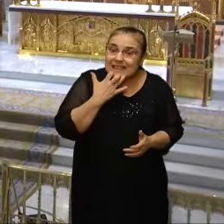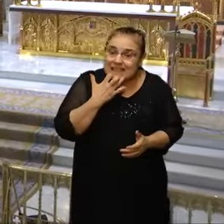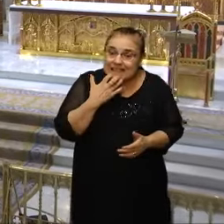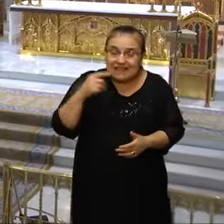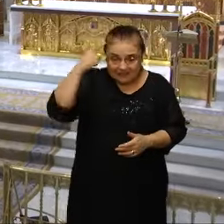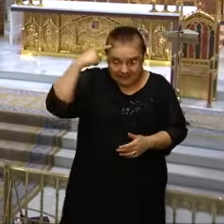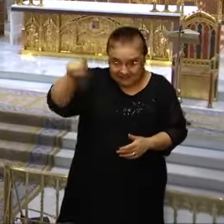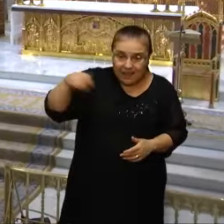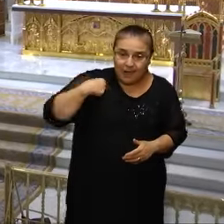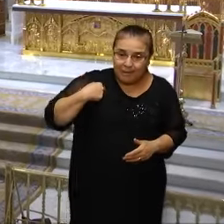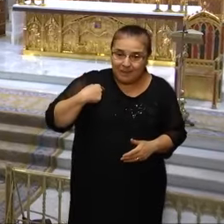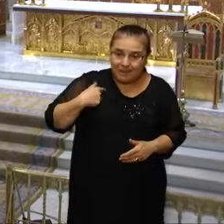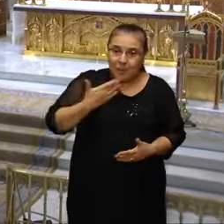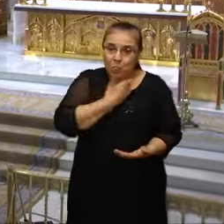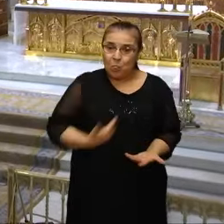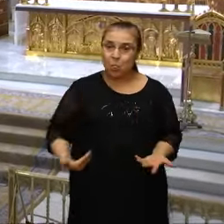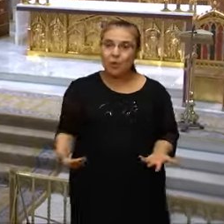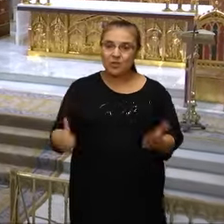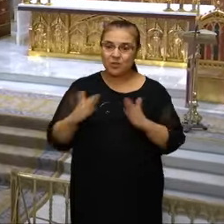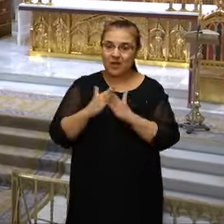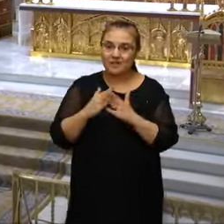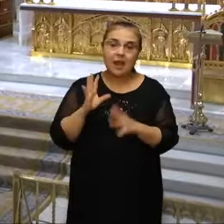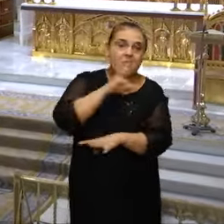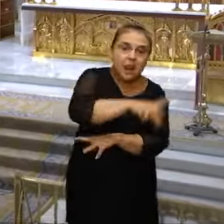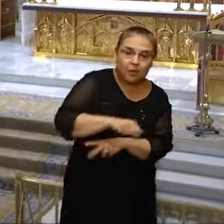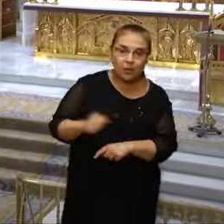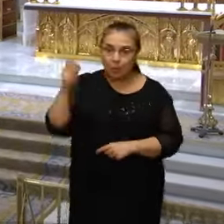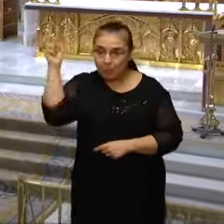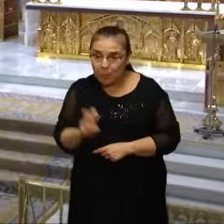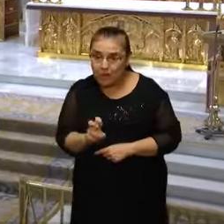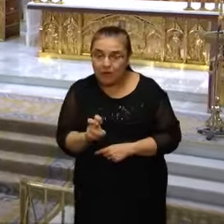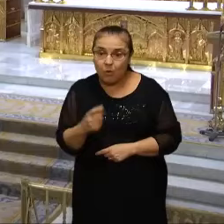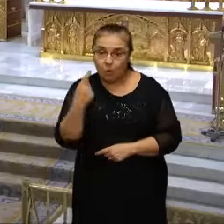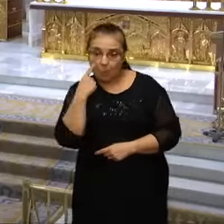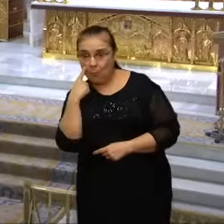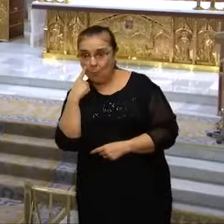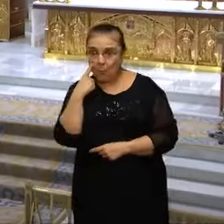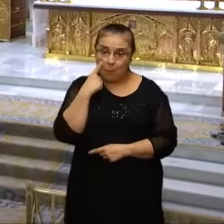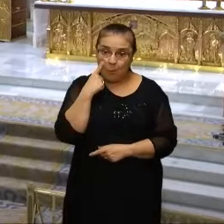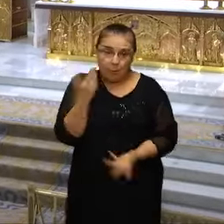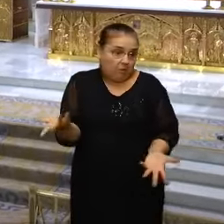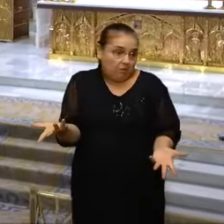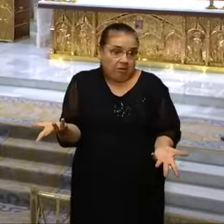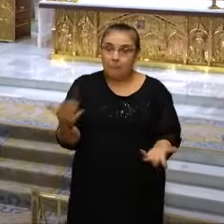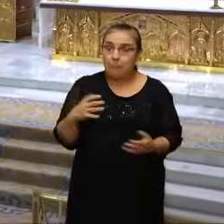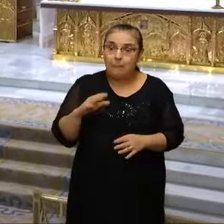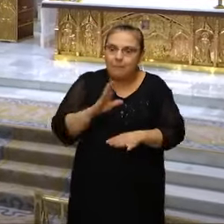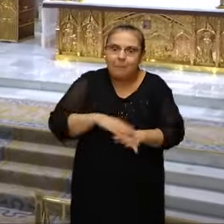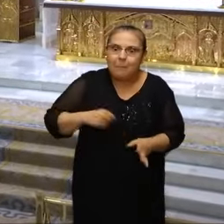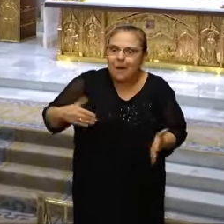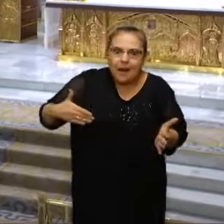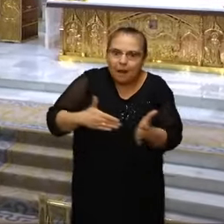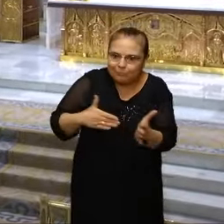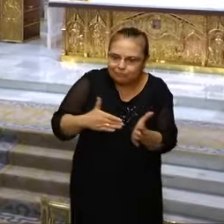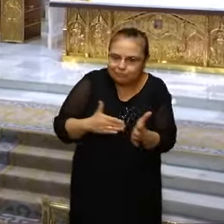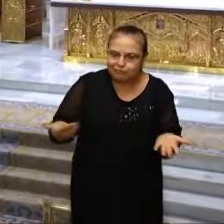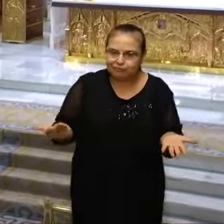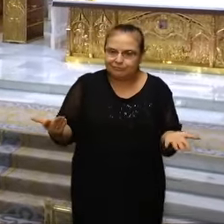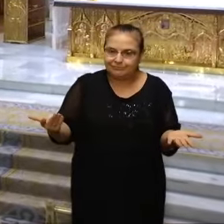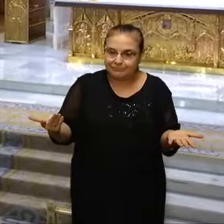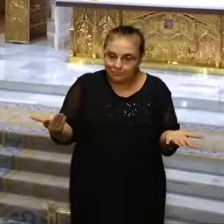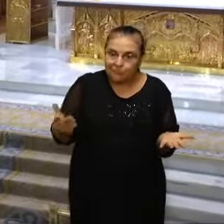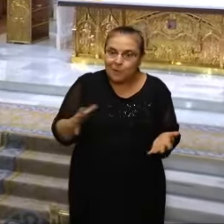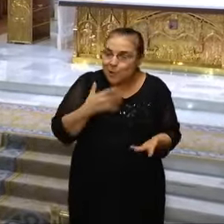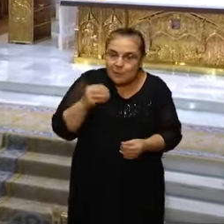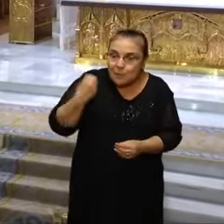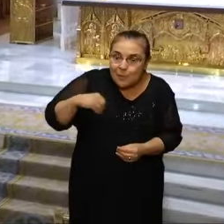casa a qué hora viene el ladrón, velaría y no le dejaría abrir un boquete en casa. Lo